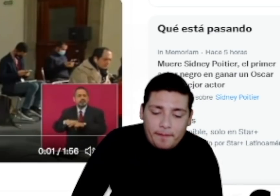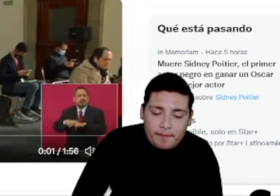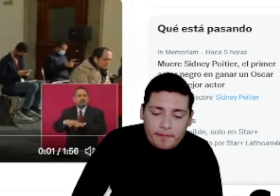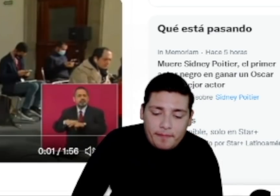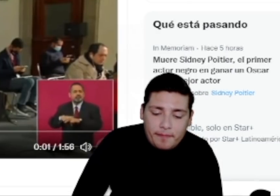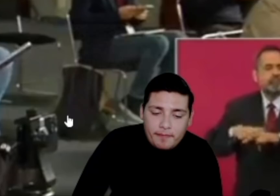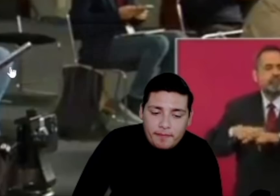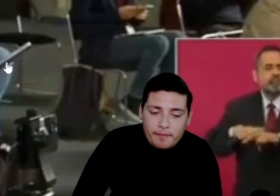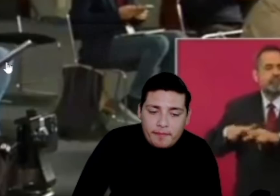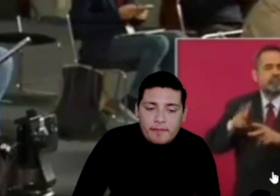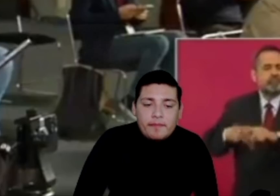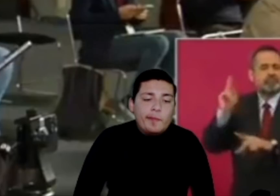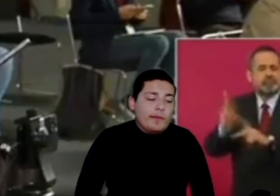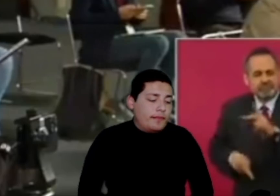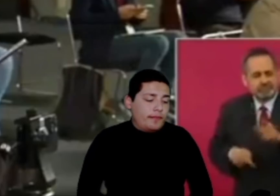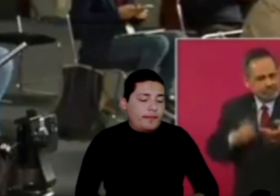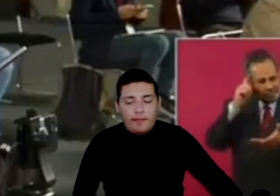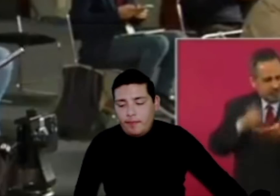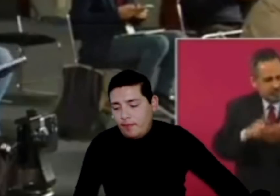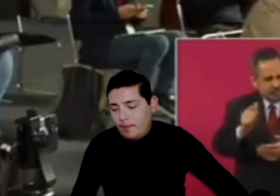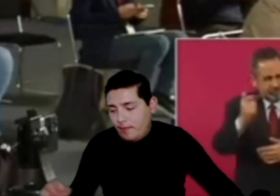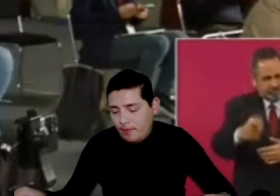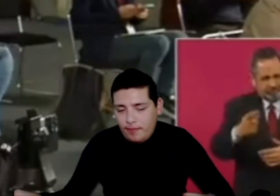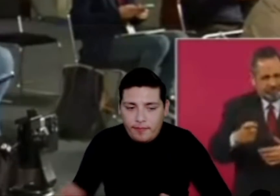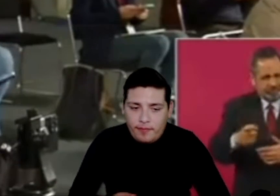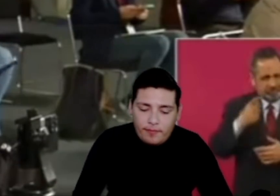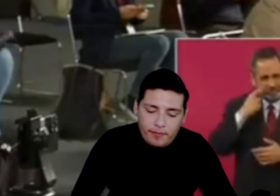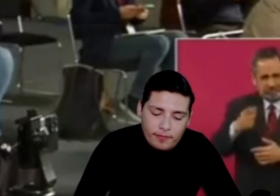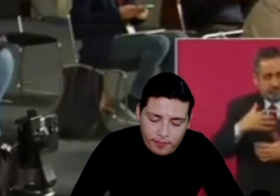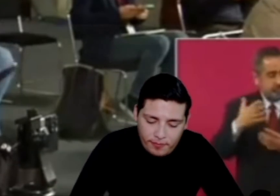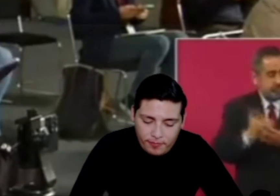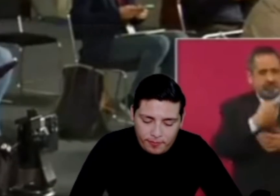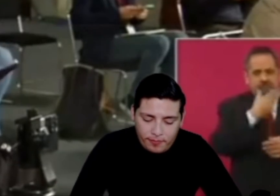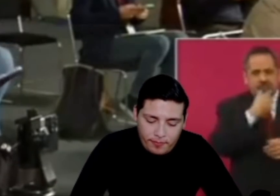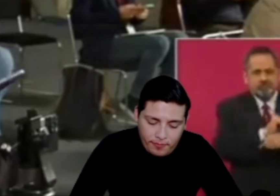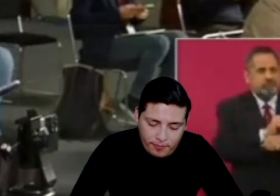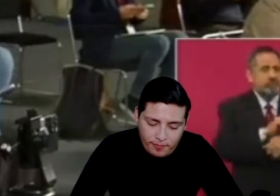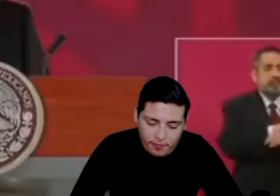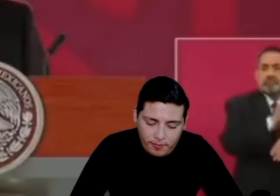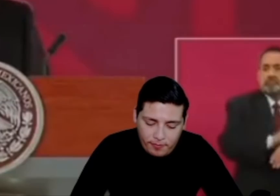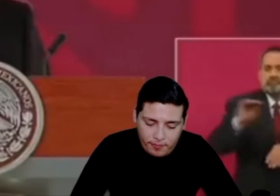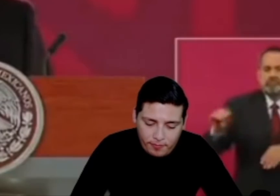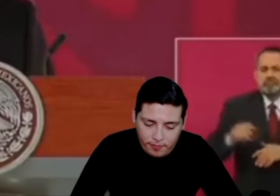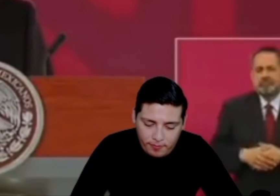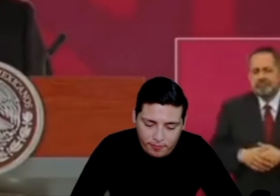presidente. ¿Es el proyecto del Tren Maya si llegara a ganar este actor Roberto Palazuelos?